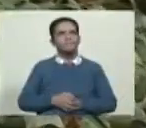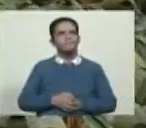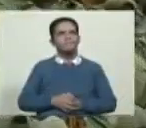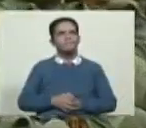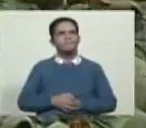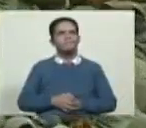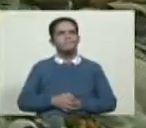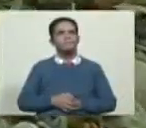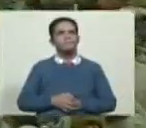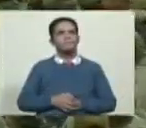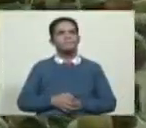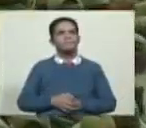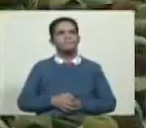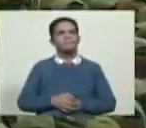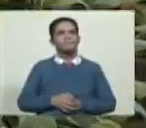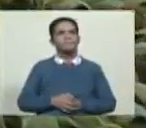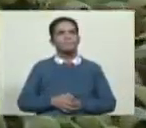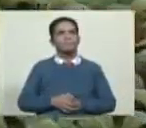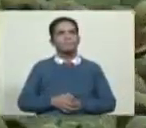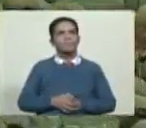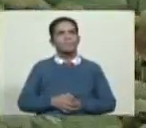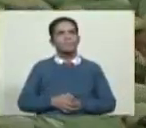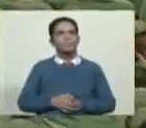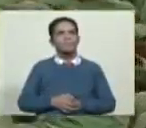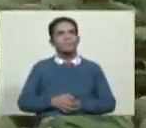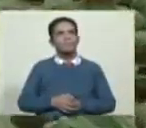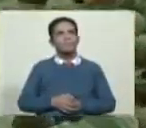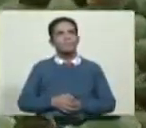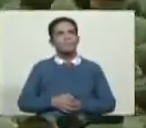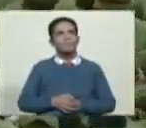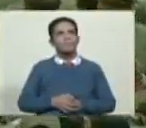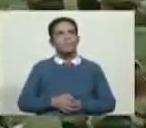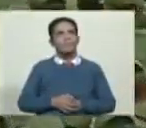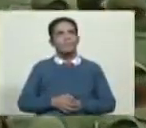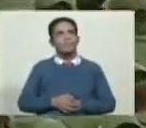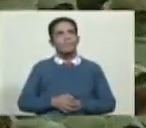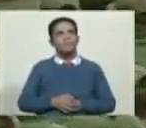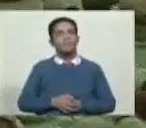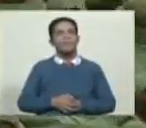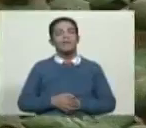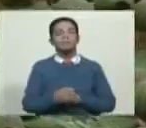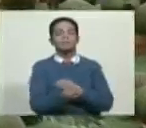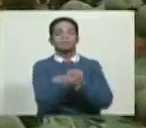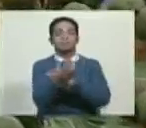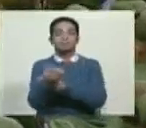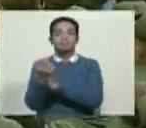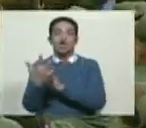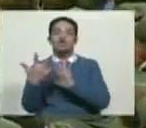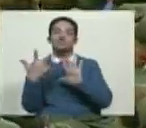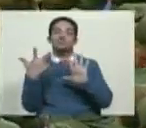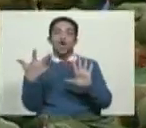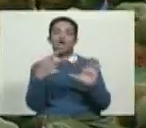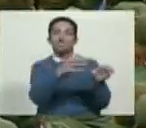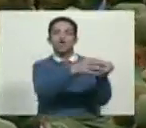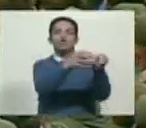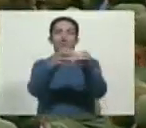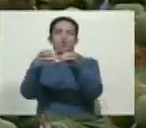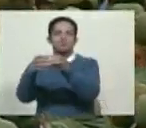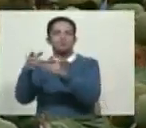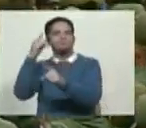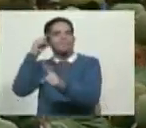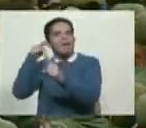un comando estratégico operacional. 8 regiones de defensa integral para defender la patria en el